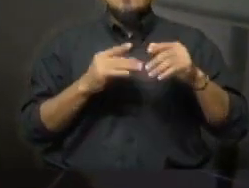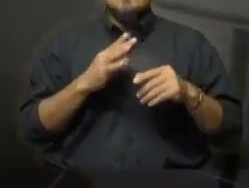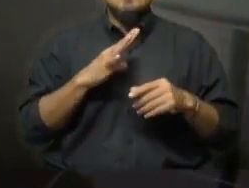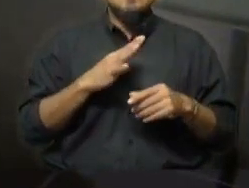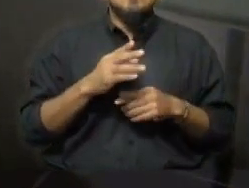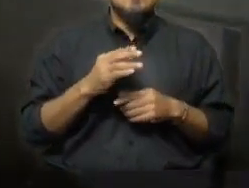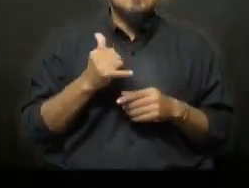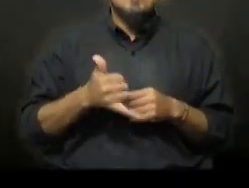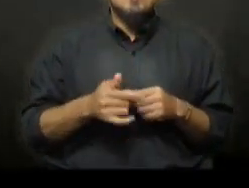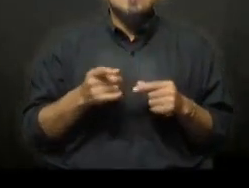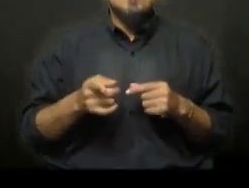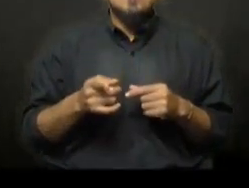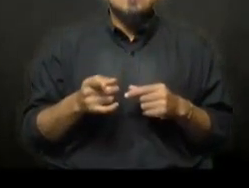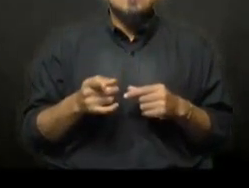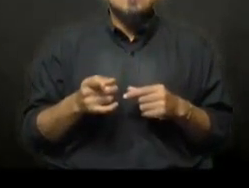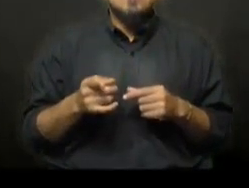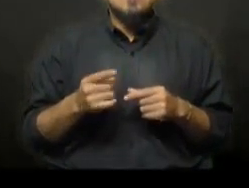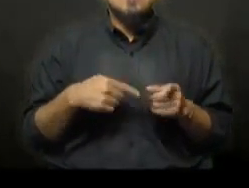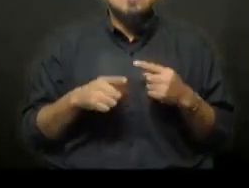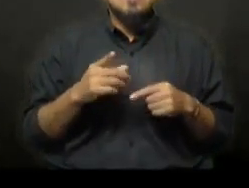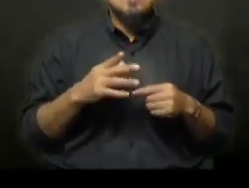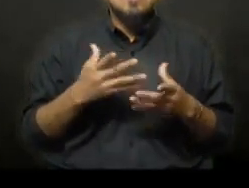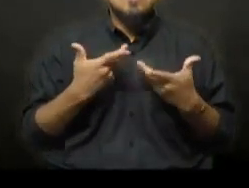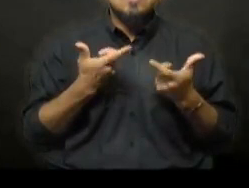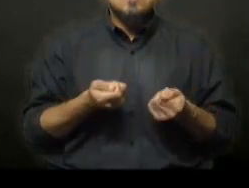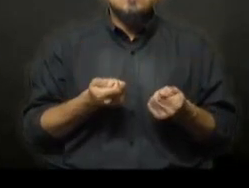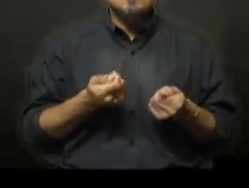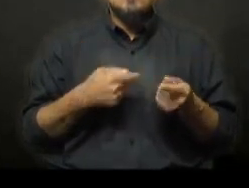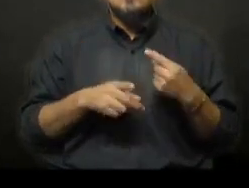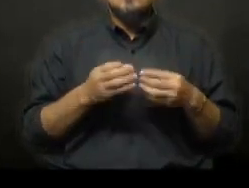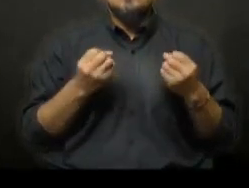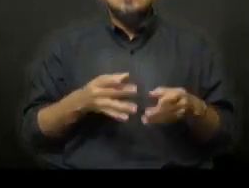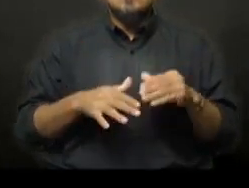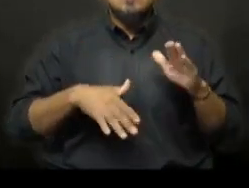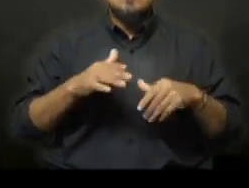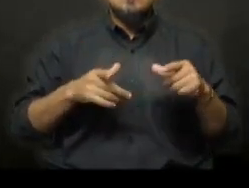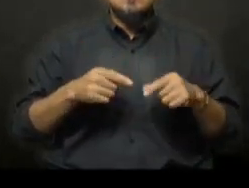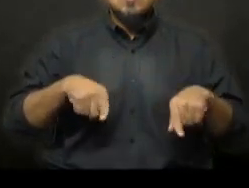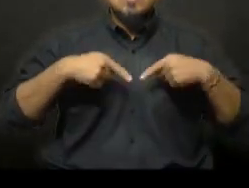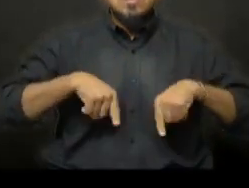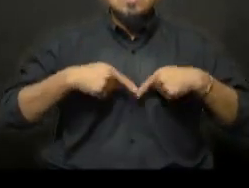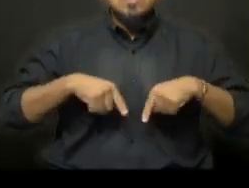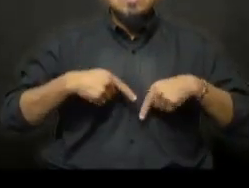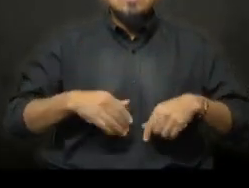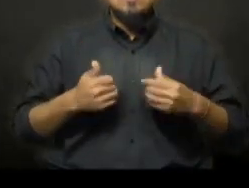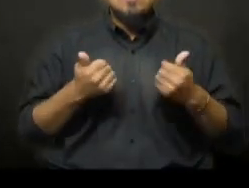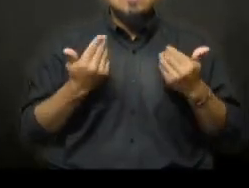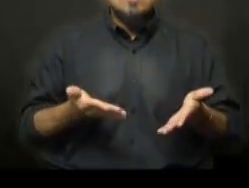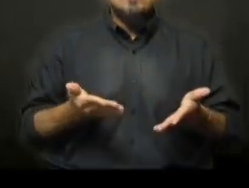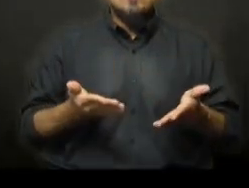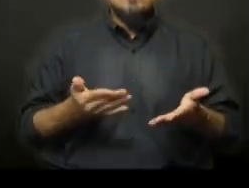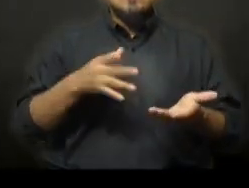tenés algún otro tipo de apoyo a través de otros recursos, porque muchas veces, no sé, una intendencia te dona un